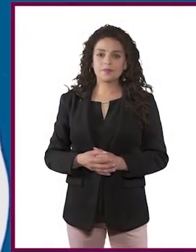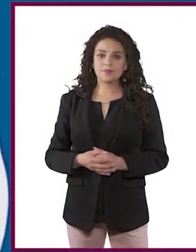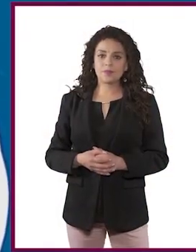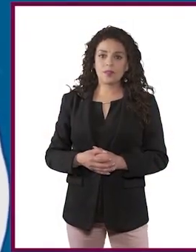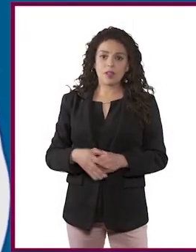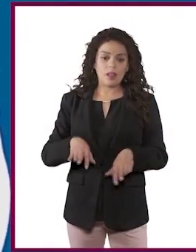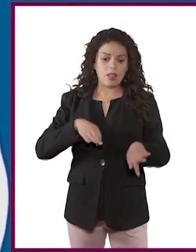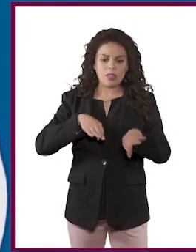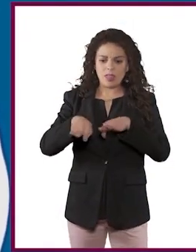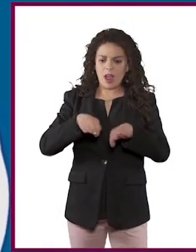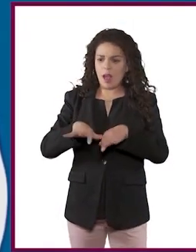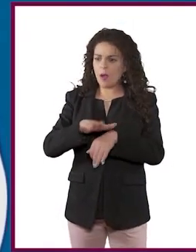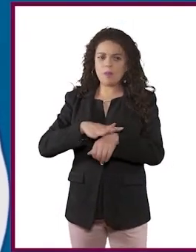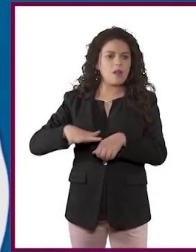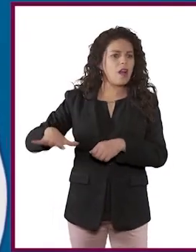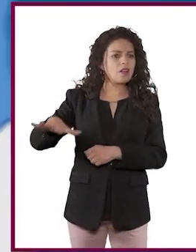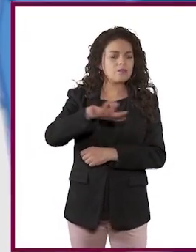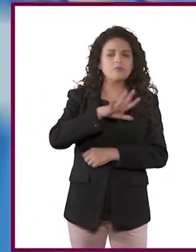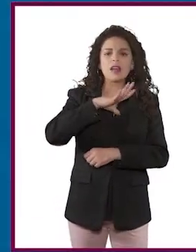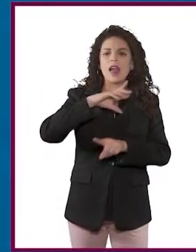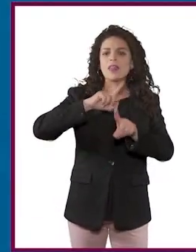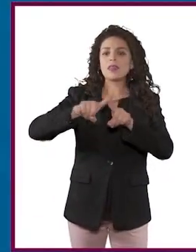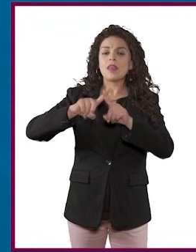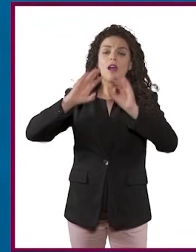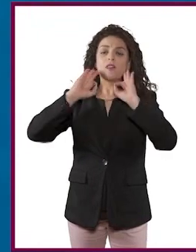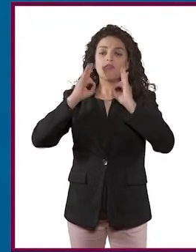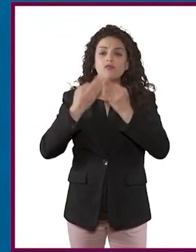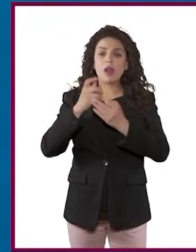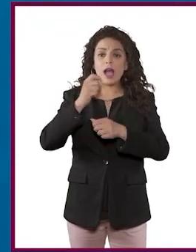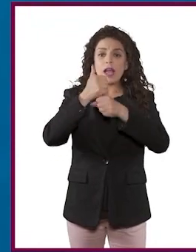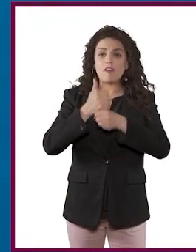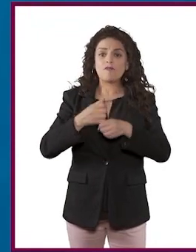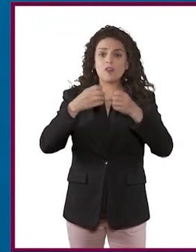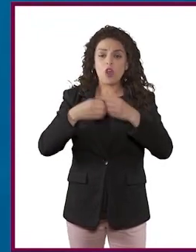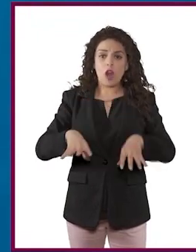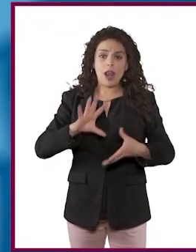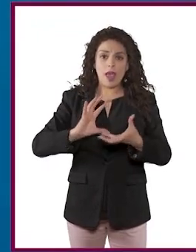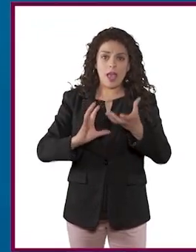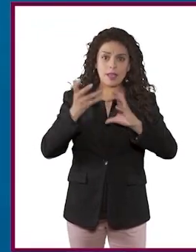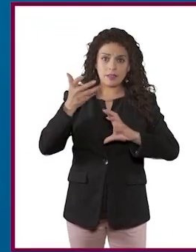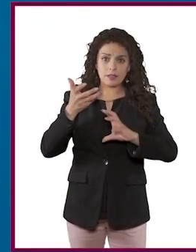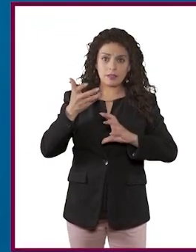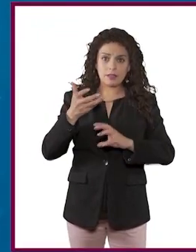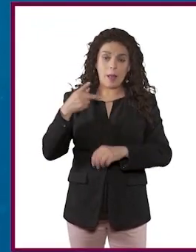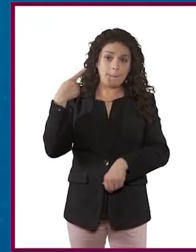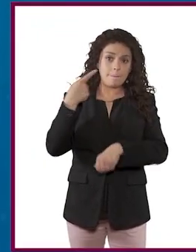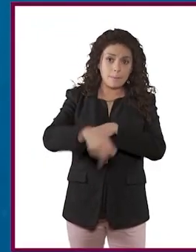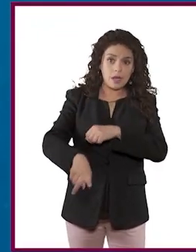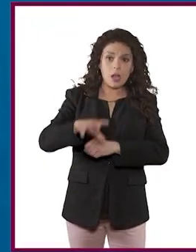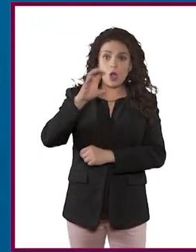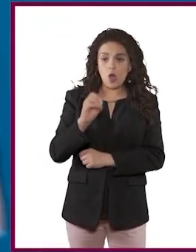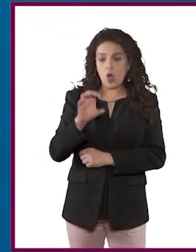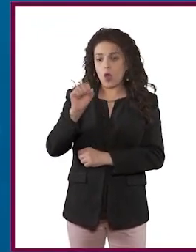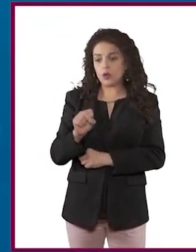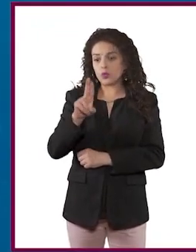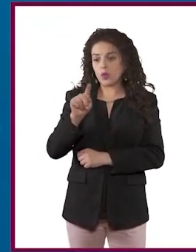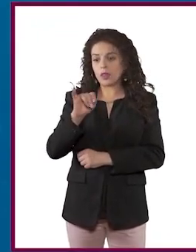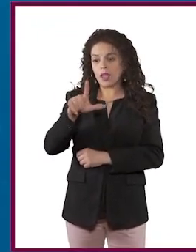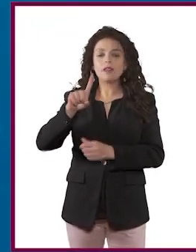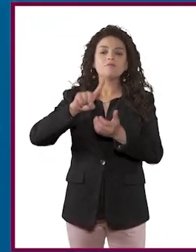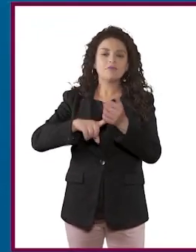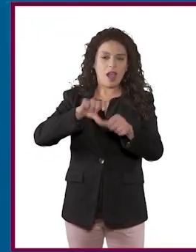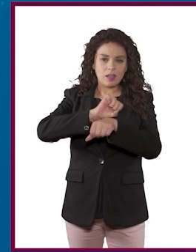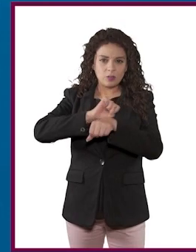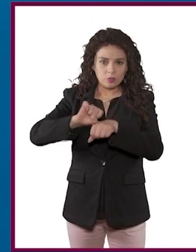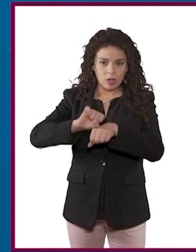En un ambiente de trabajo puedes sufrir diversos tipos de violencia, que van de lo sutil hasta lo peligroso. La